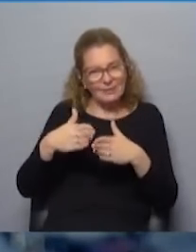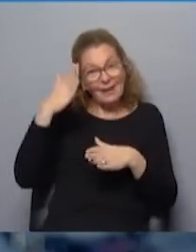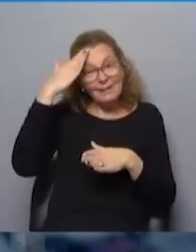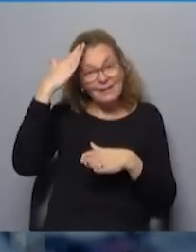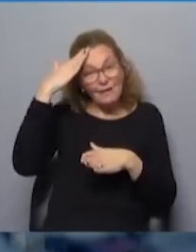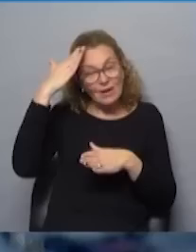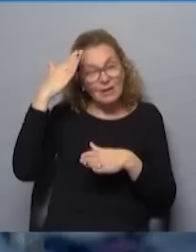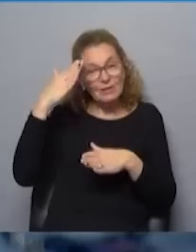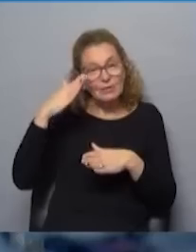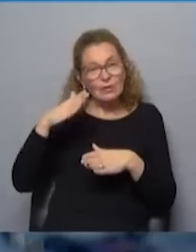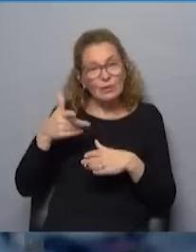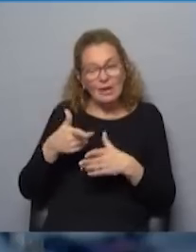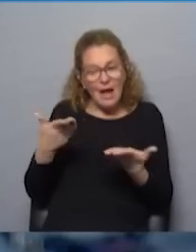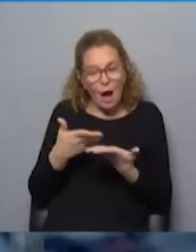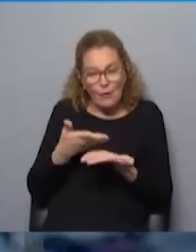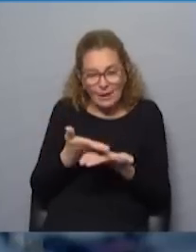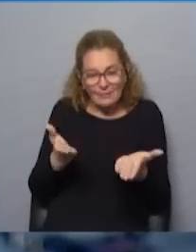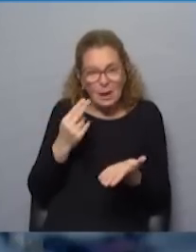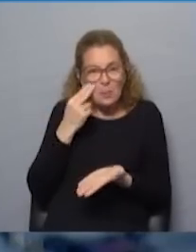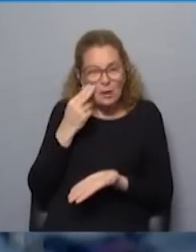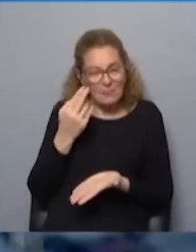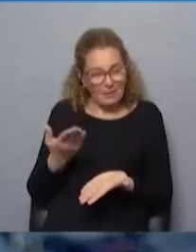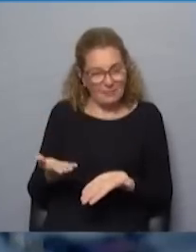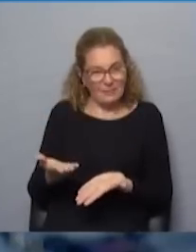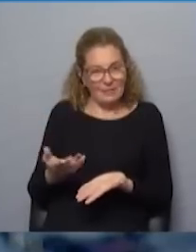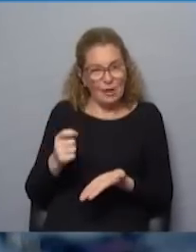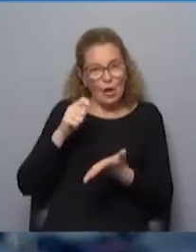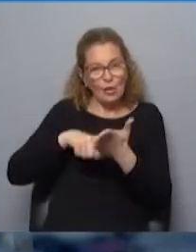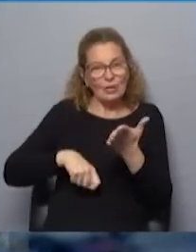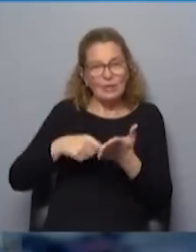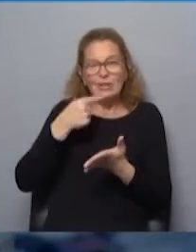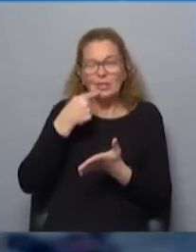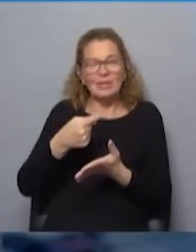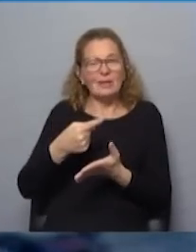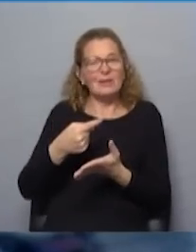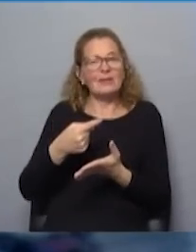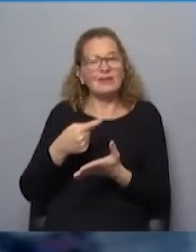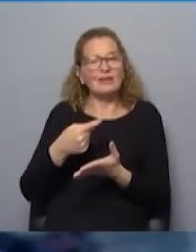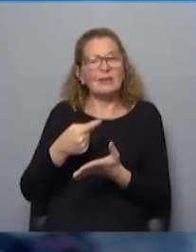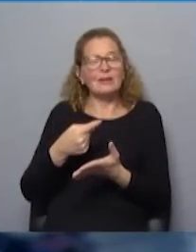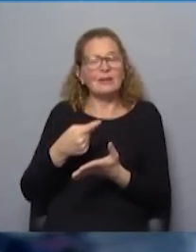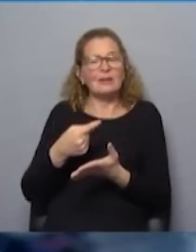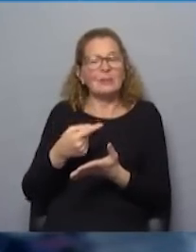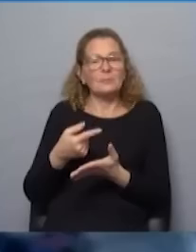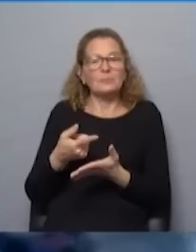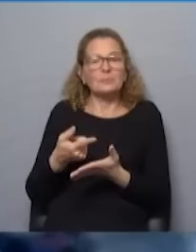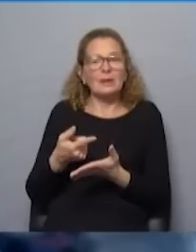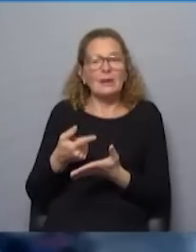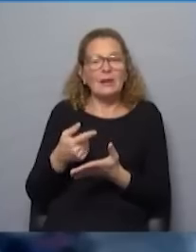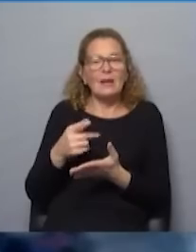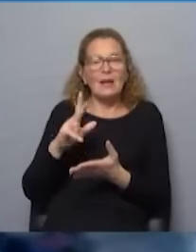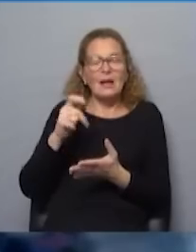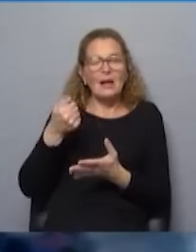lo que está sucediendo ahora el contrato establecía que captura